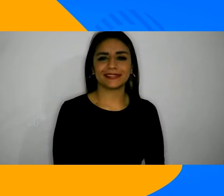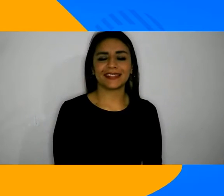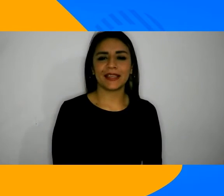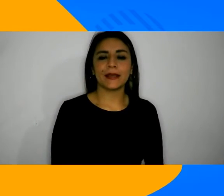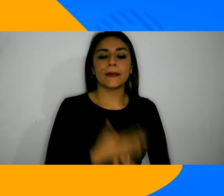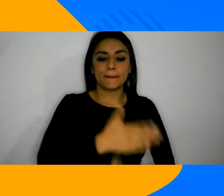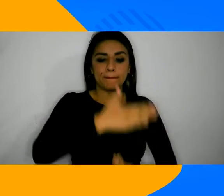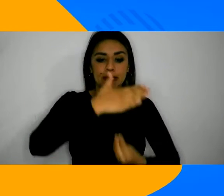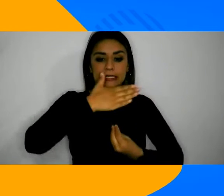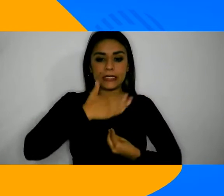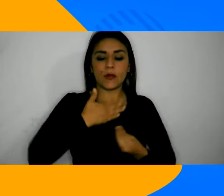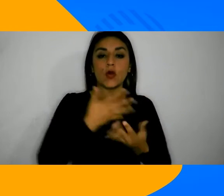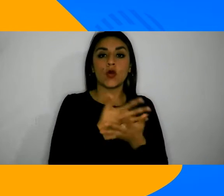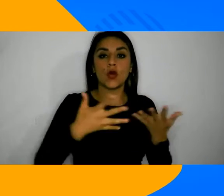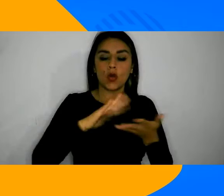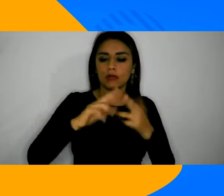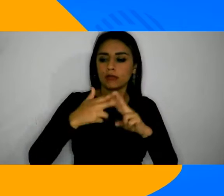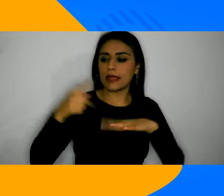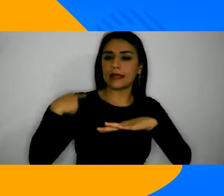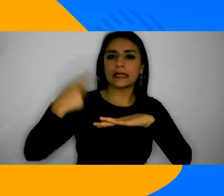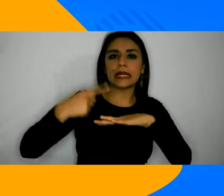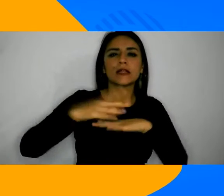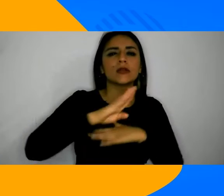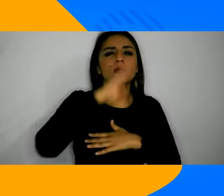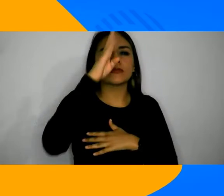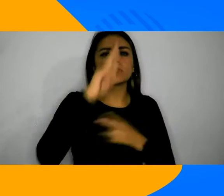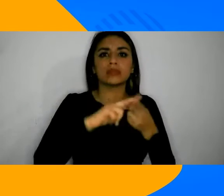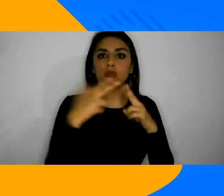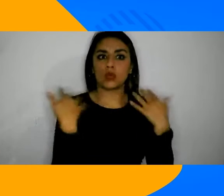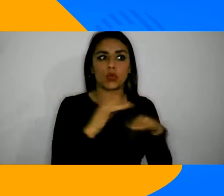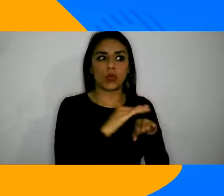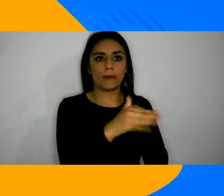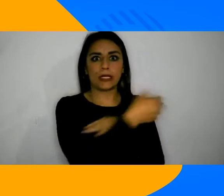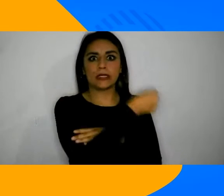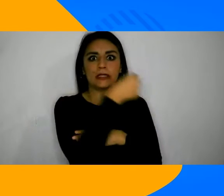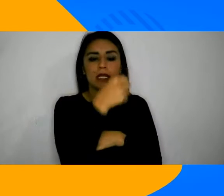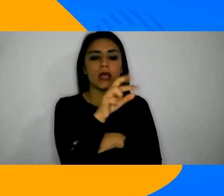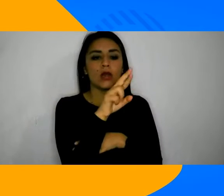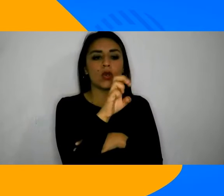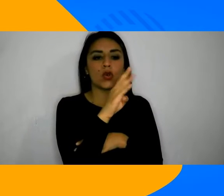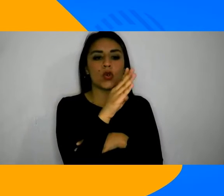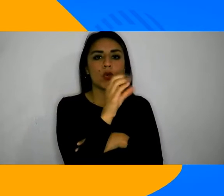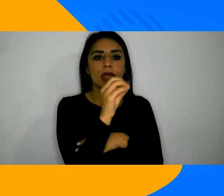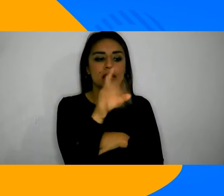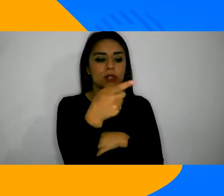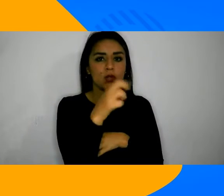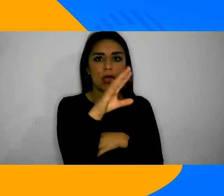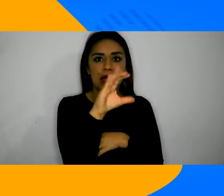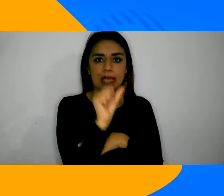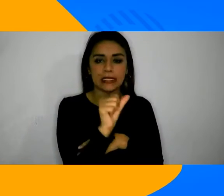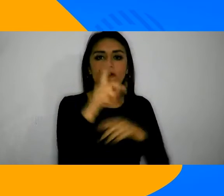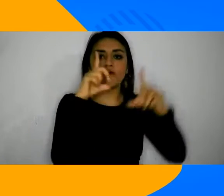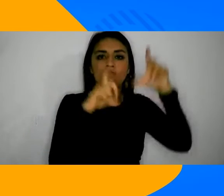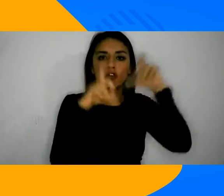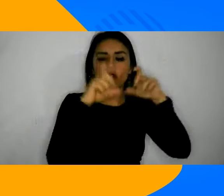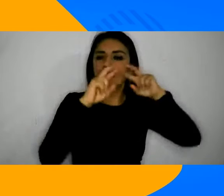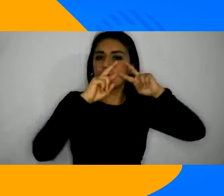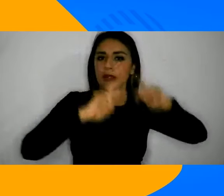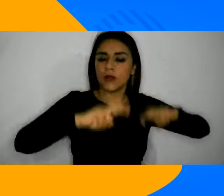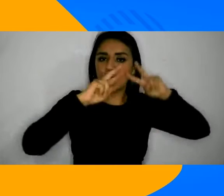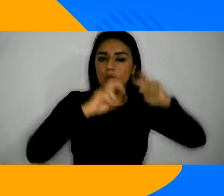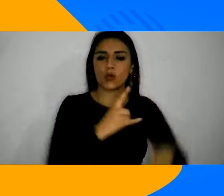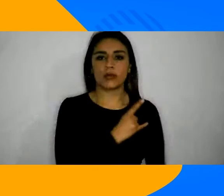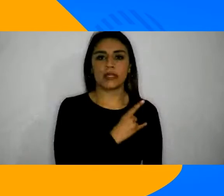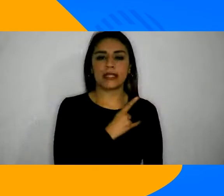Patrimonio Inmaterial y Tradiciones. Hoy tenemos un súper invitado, Roberto García. Él es fotógrafo e investigador de la Universidad